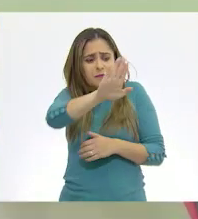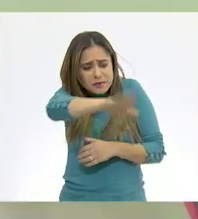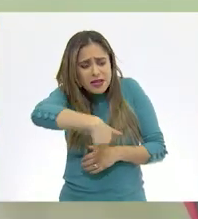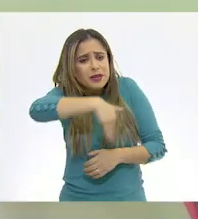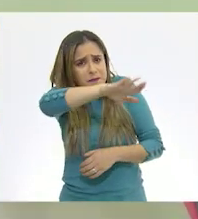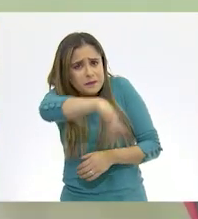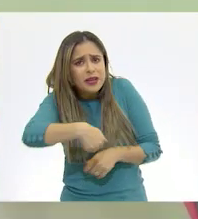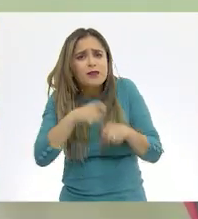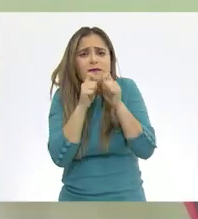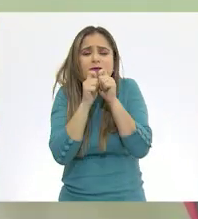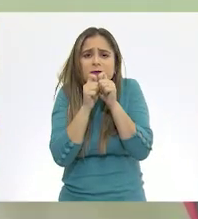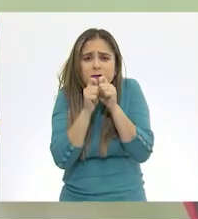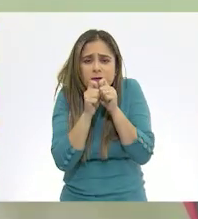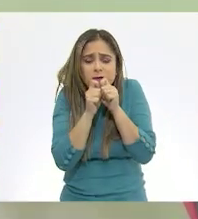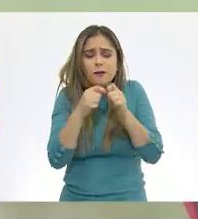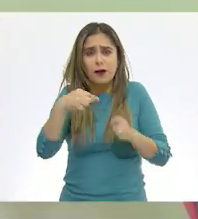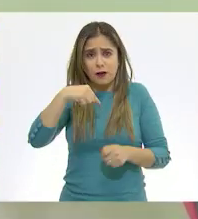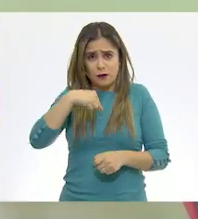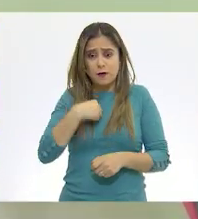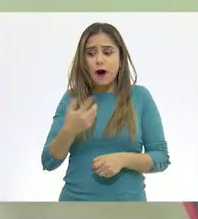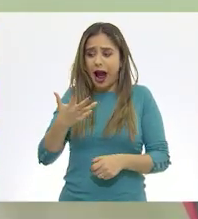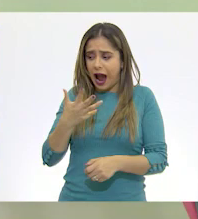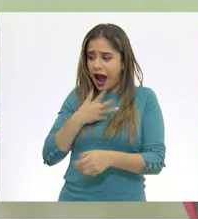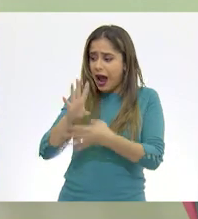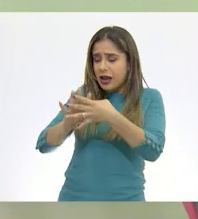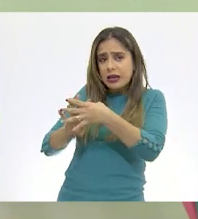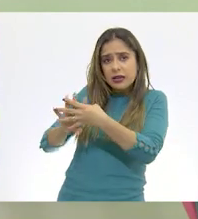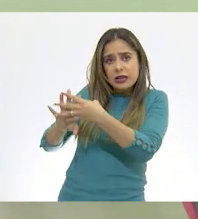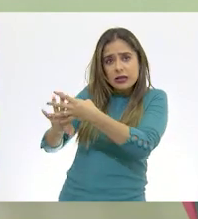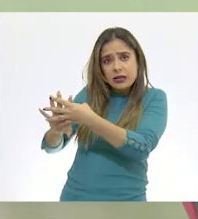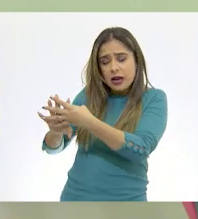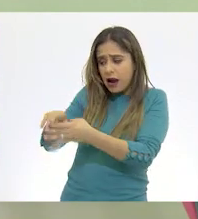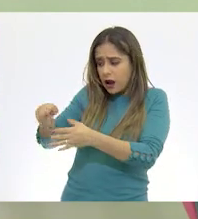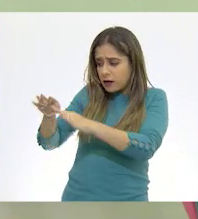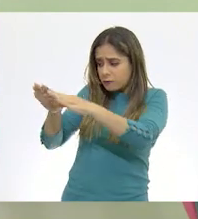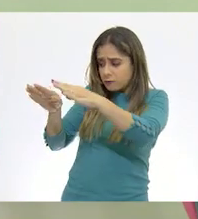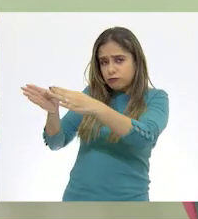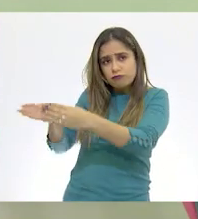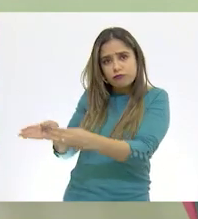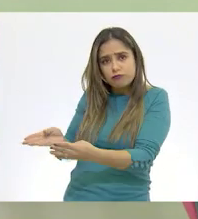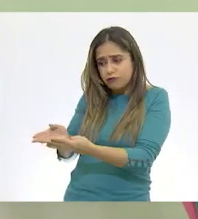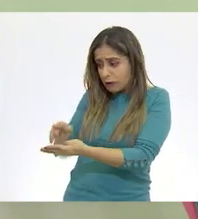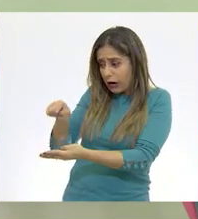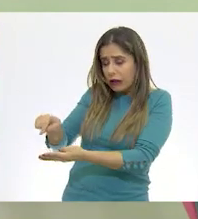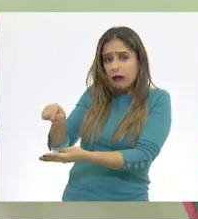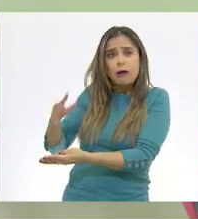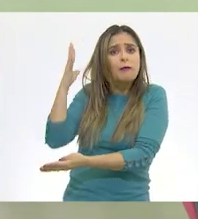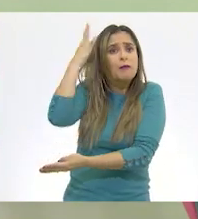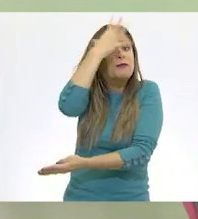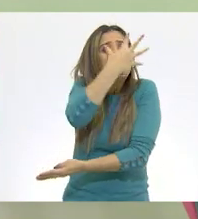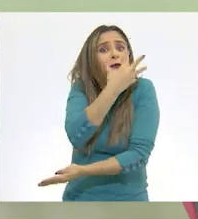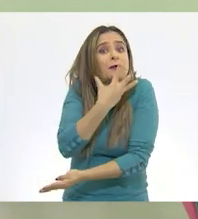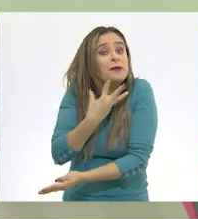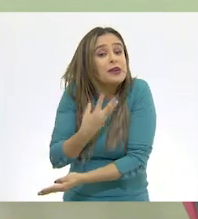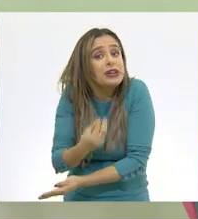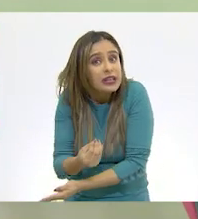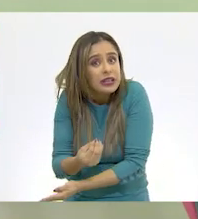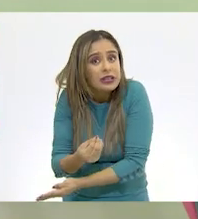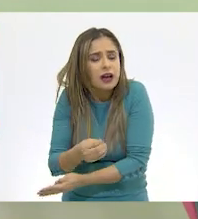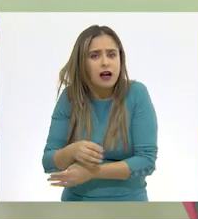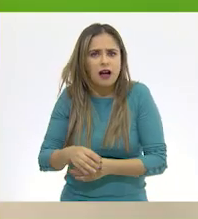ardillita, tengo una jaula que es muy bonita.